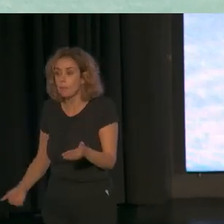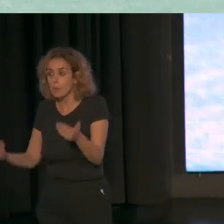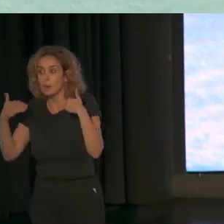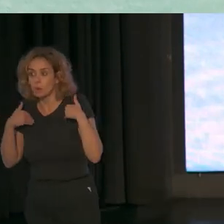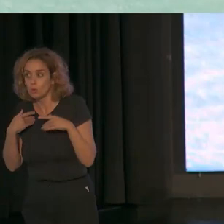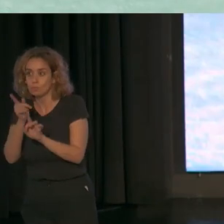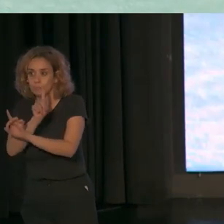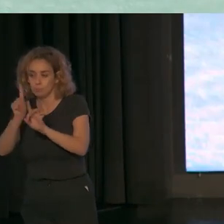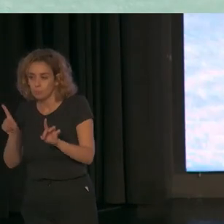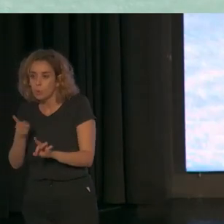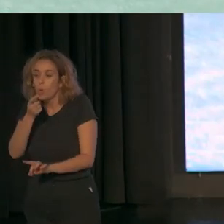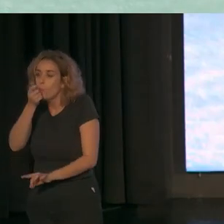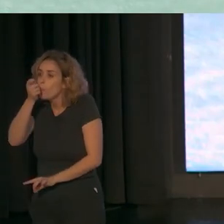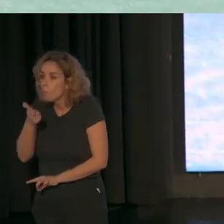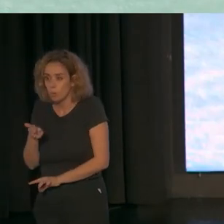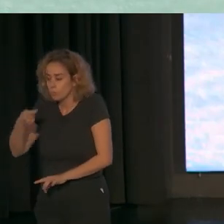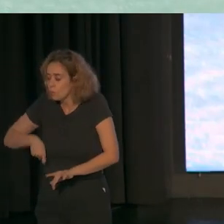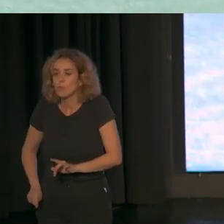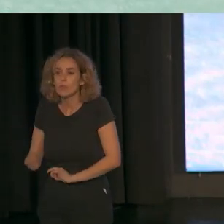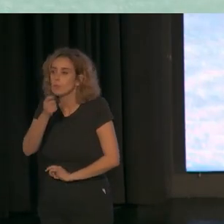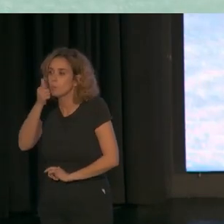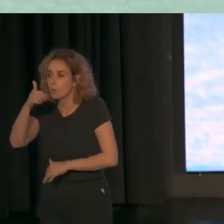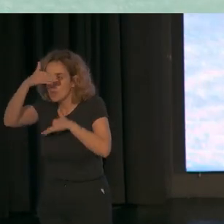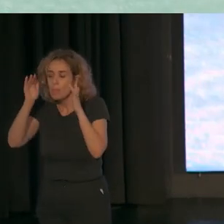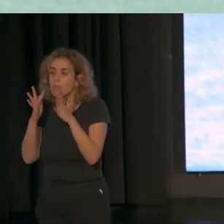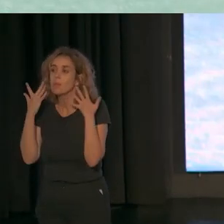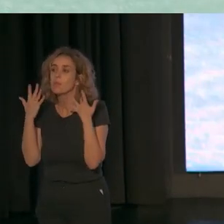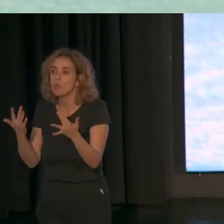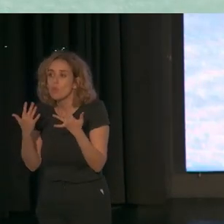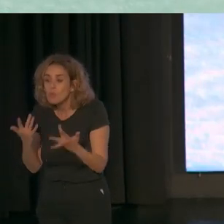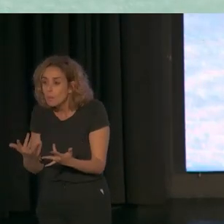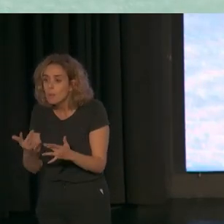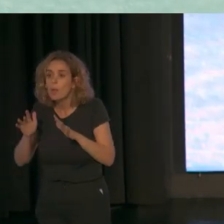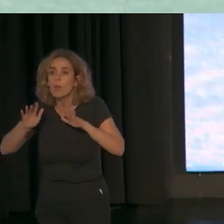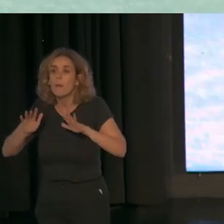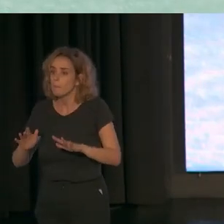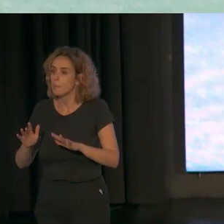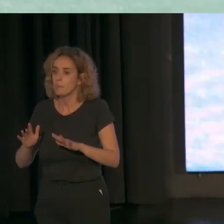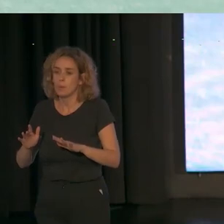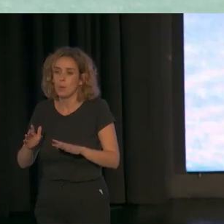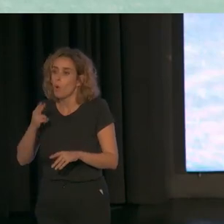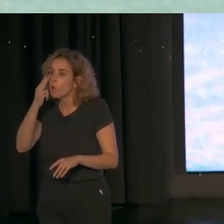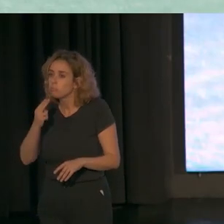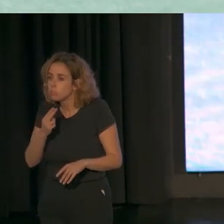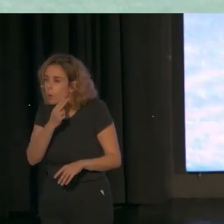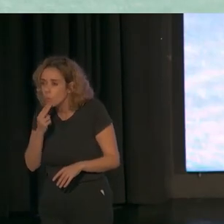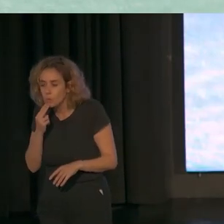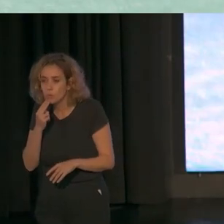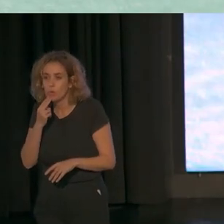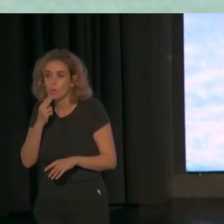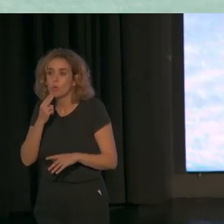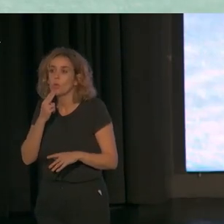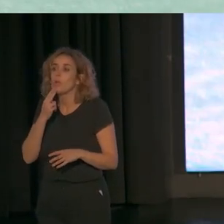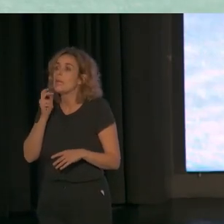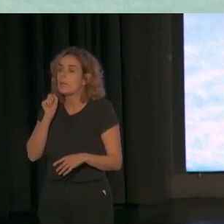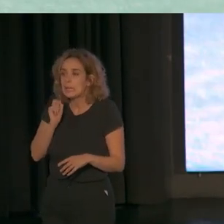no poquitos profesionales de atención temprana pero realmente comprometidos respetando